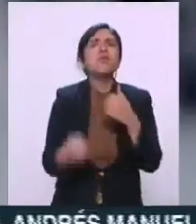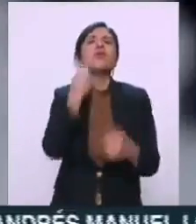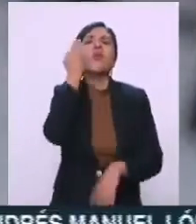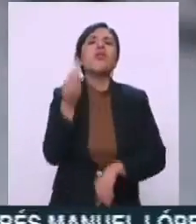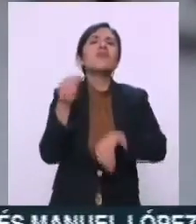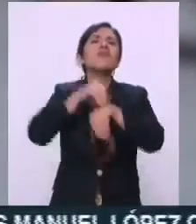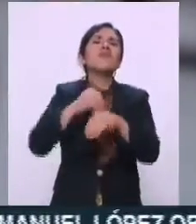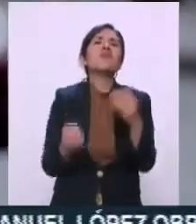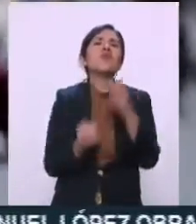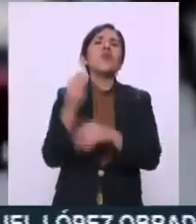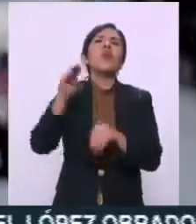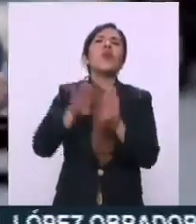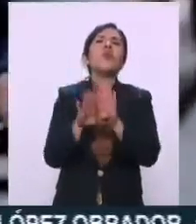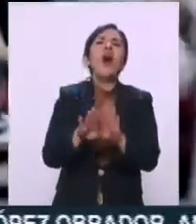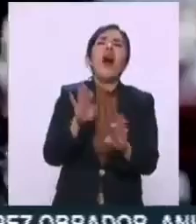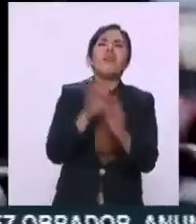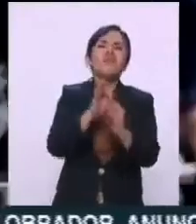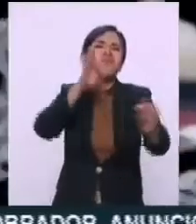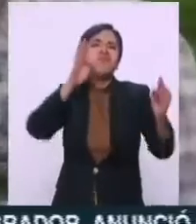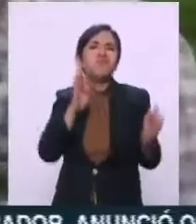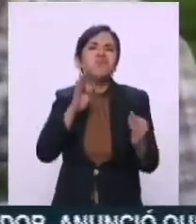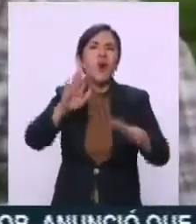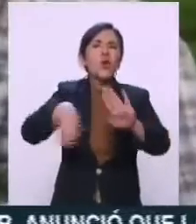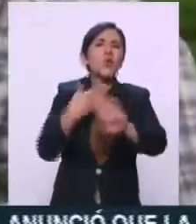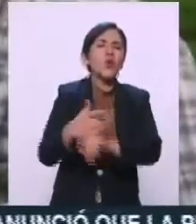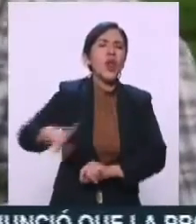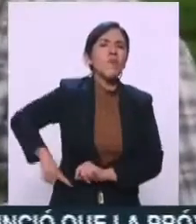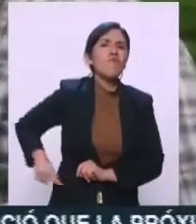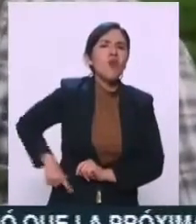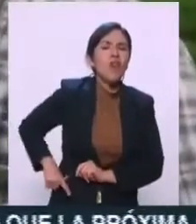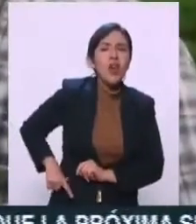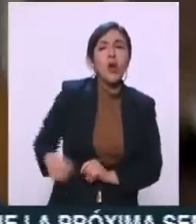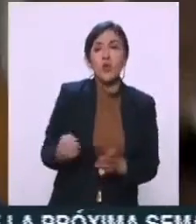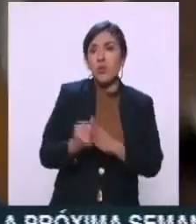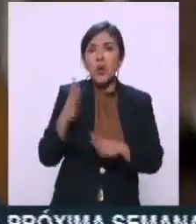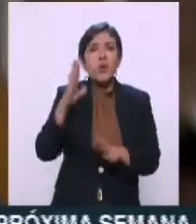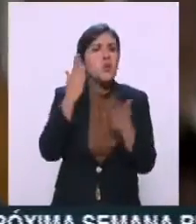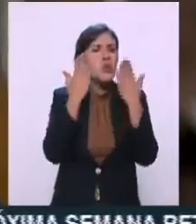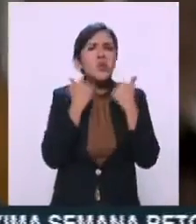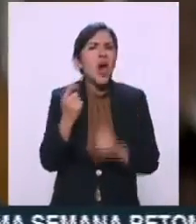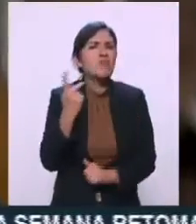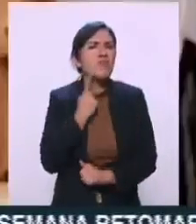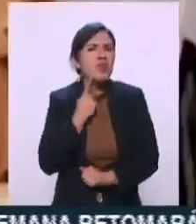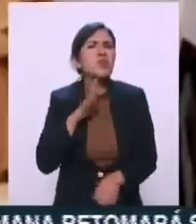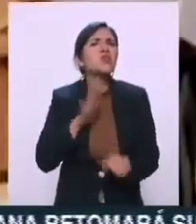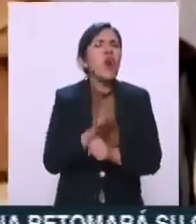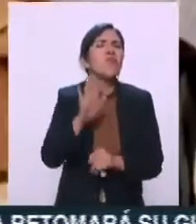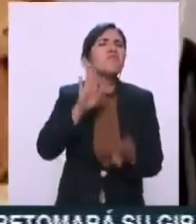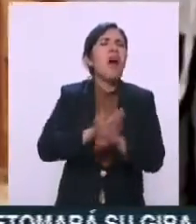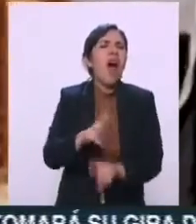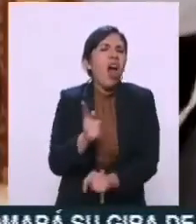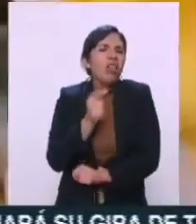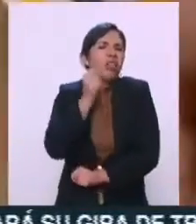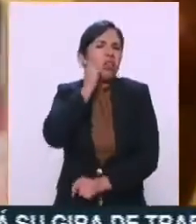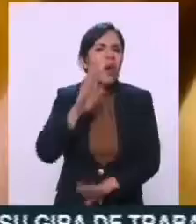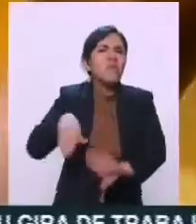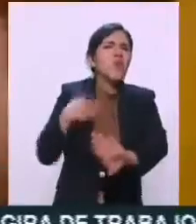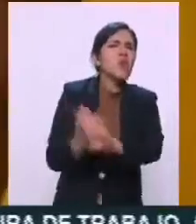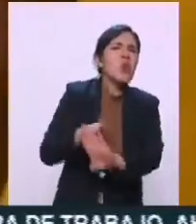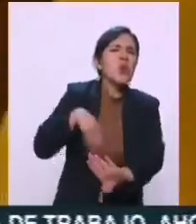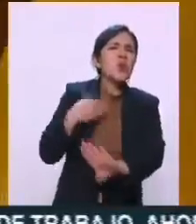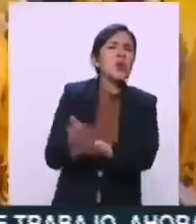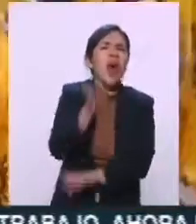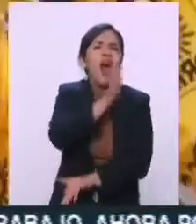amplios bloques opositores. Sin ideas ni proyecto político, basan sus acciones en ataques concertados y recurrentes en